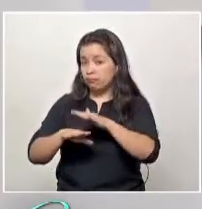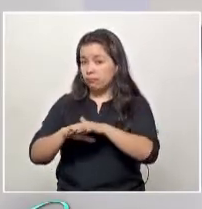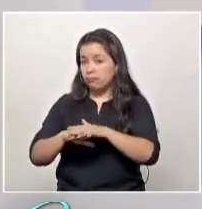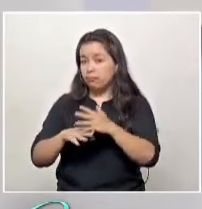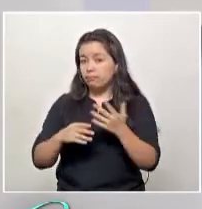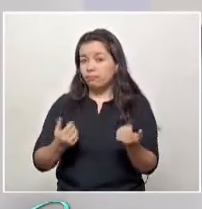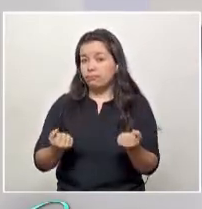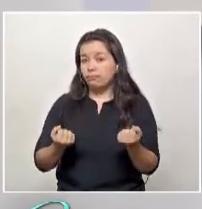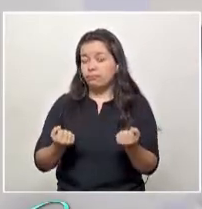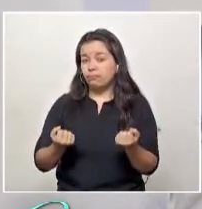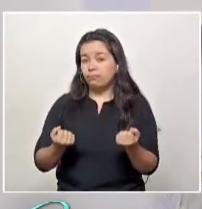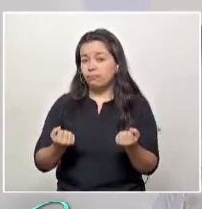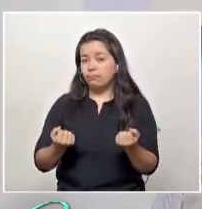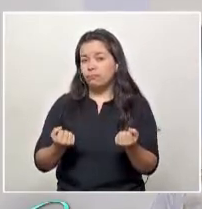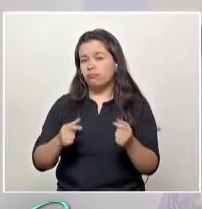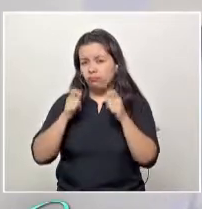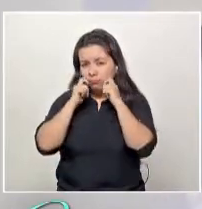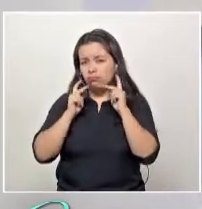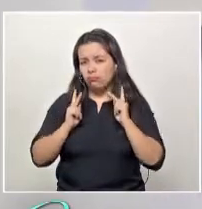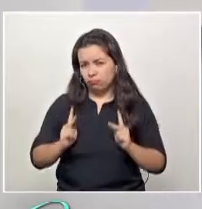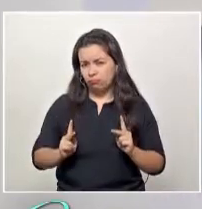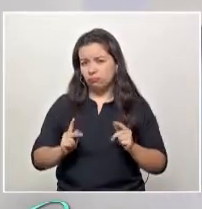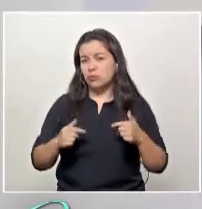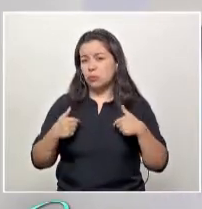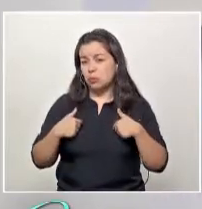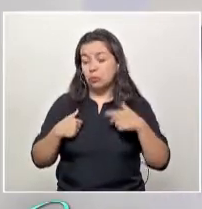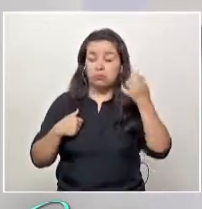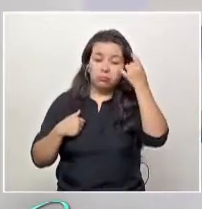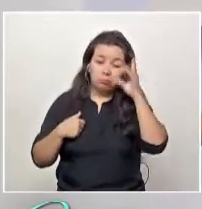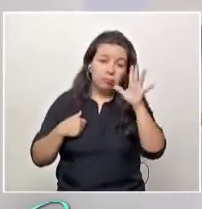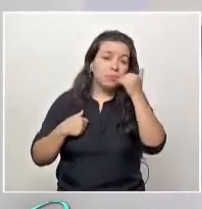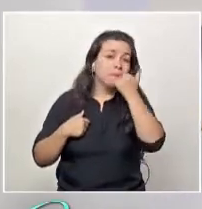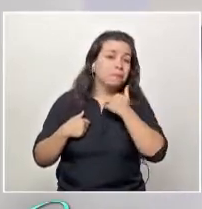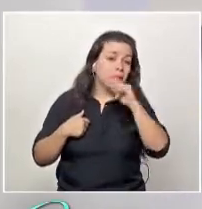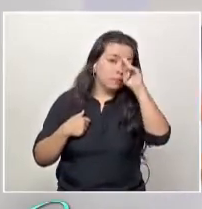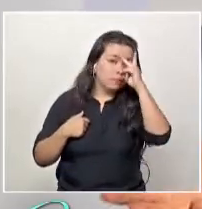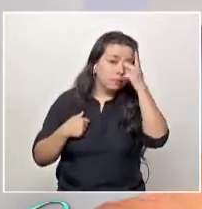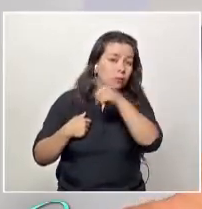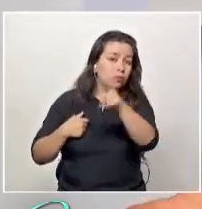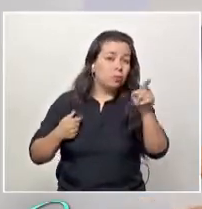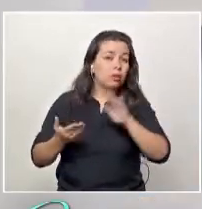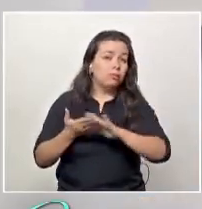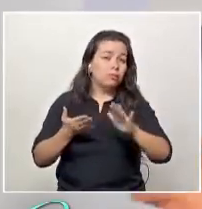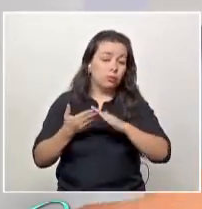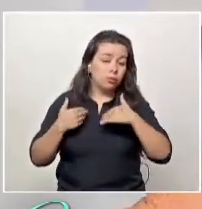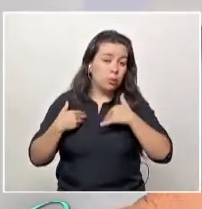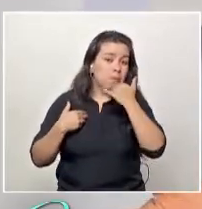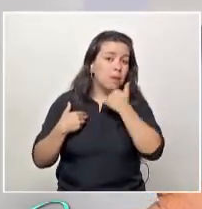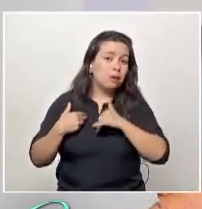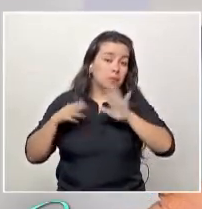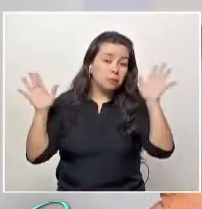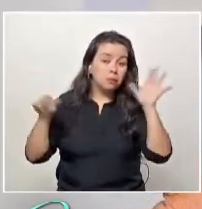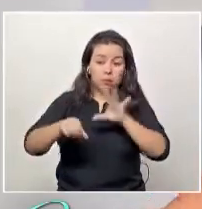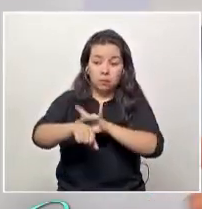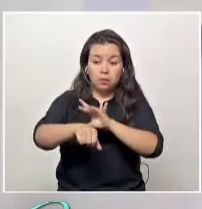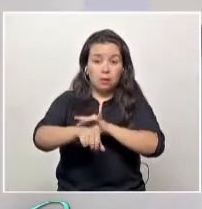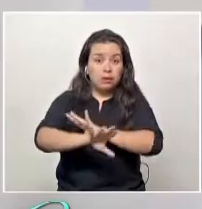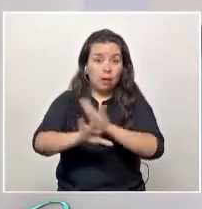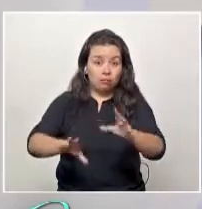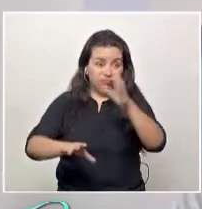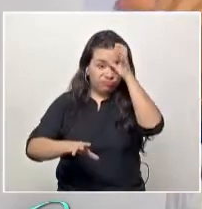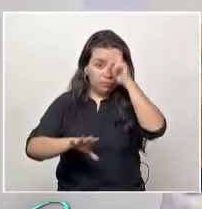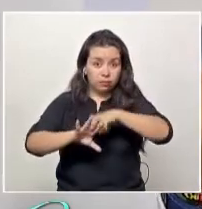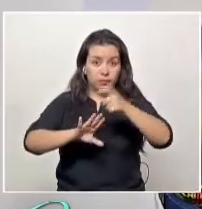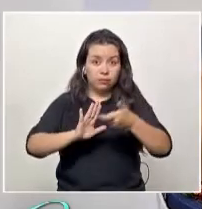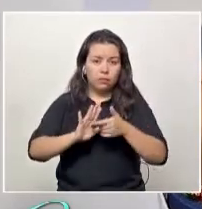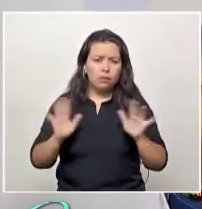que pues somos humanos. Yo podría estar equivocado y ustedes me disculpan, somos humanos. Ningún médico tiene la última palabra, pero